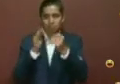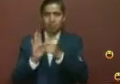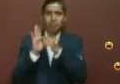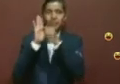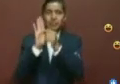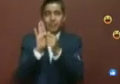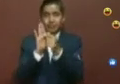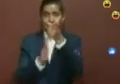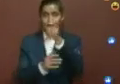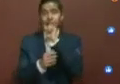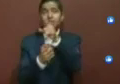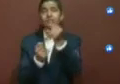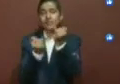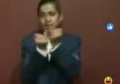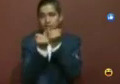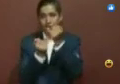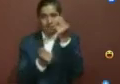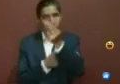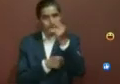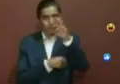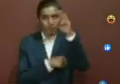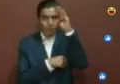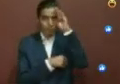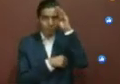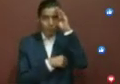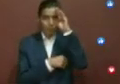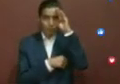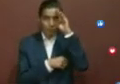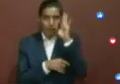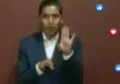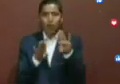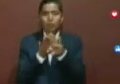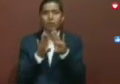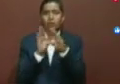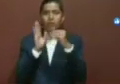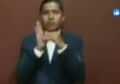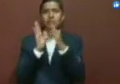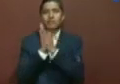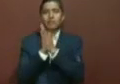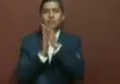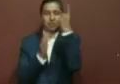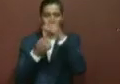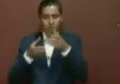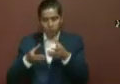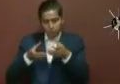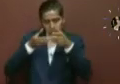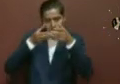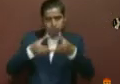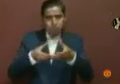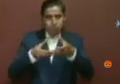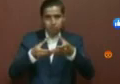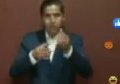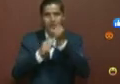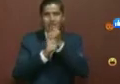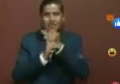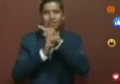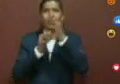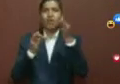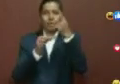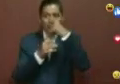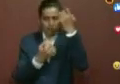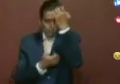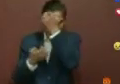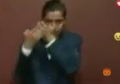que pensar el formato para que se entregue el informe, que lo